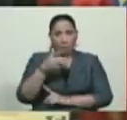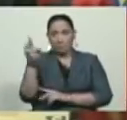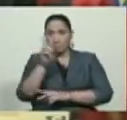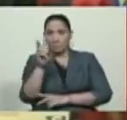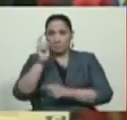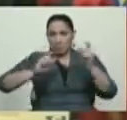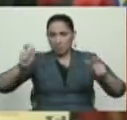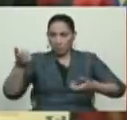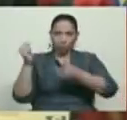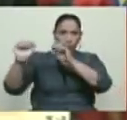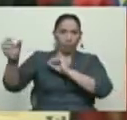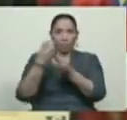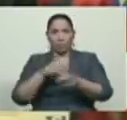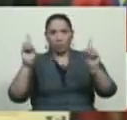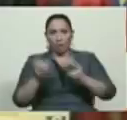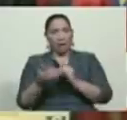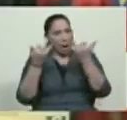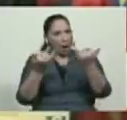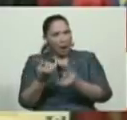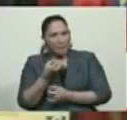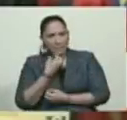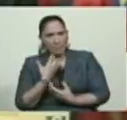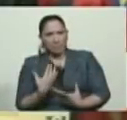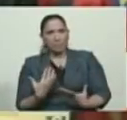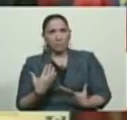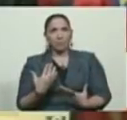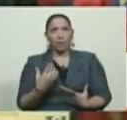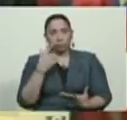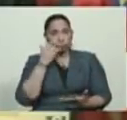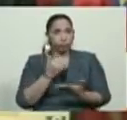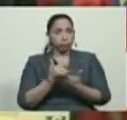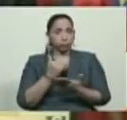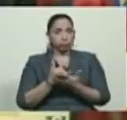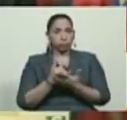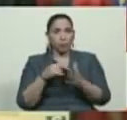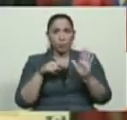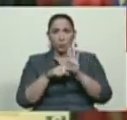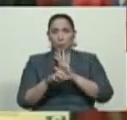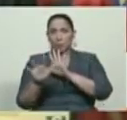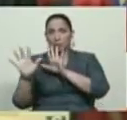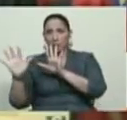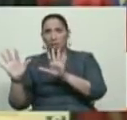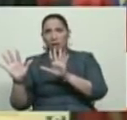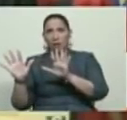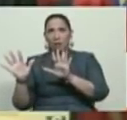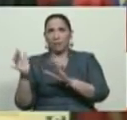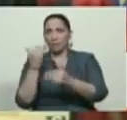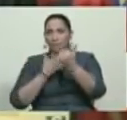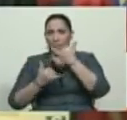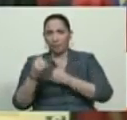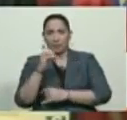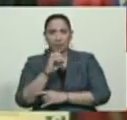bien, ya se precisaba en el dispositivo número 10 del fallo número